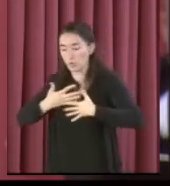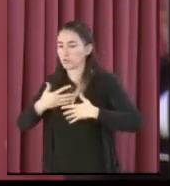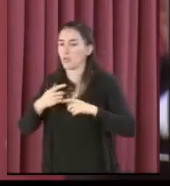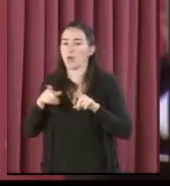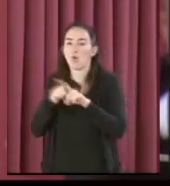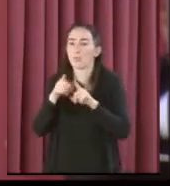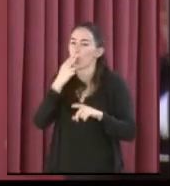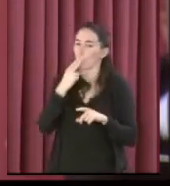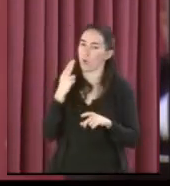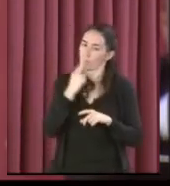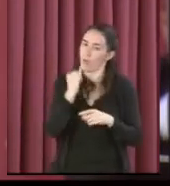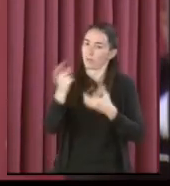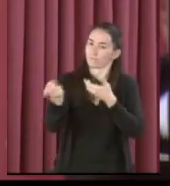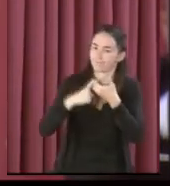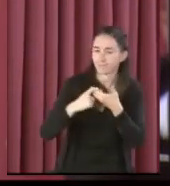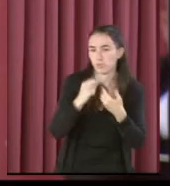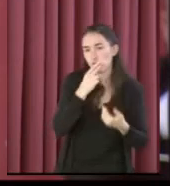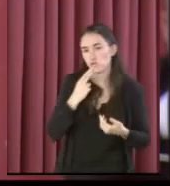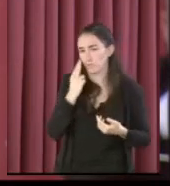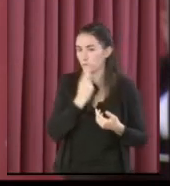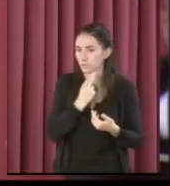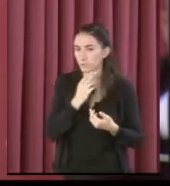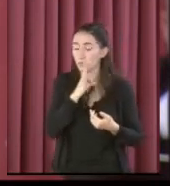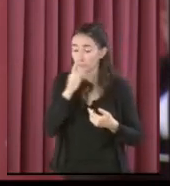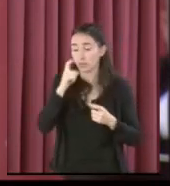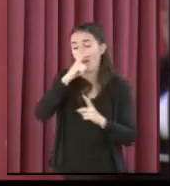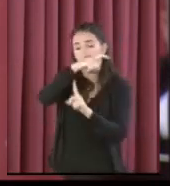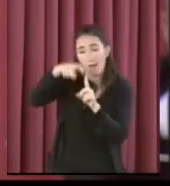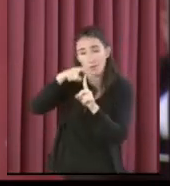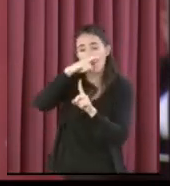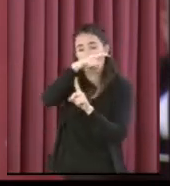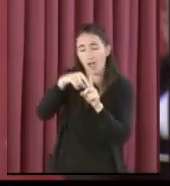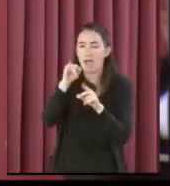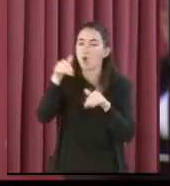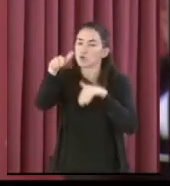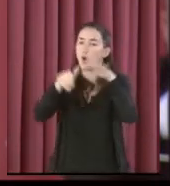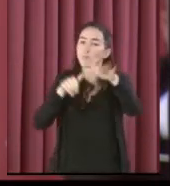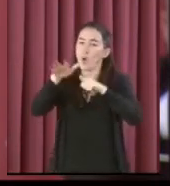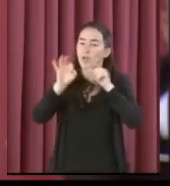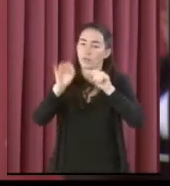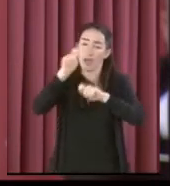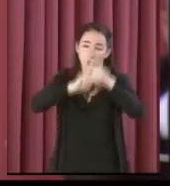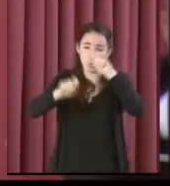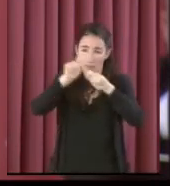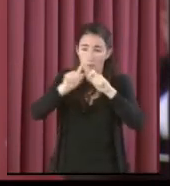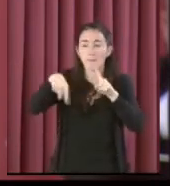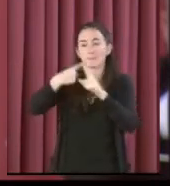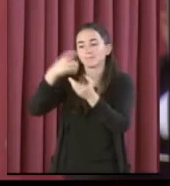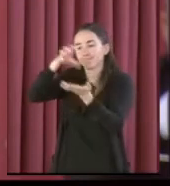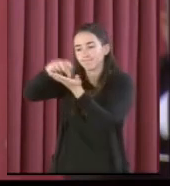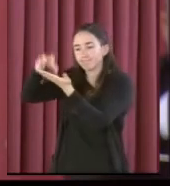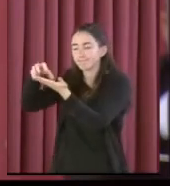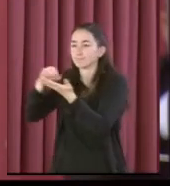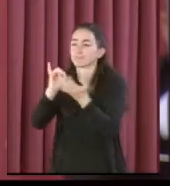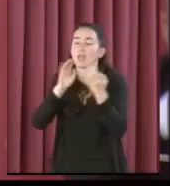la ciudad. En este contexto, se enmarcan las convocatorias anuales de ayudas para las asociaciones y la cesión de locales para las asociaciones de